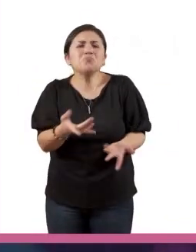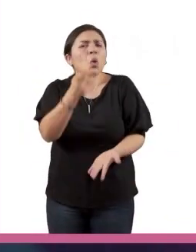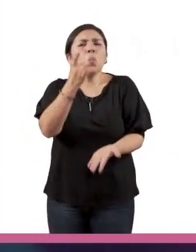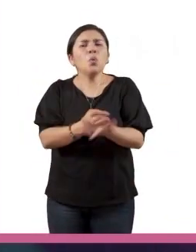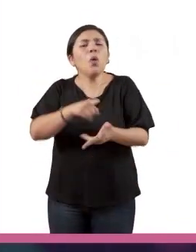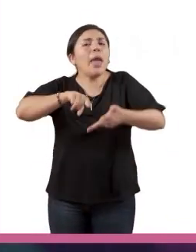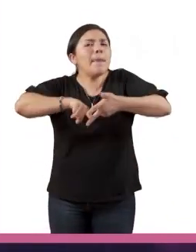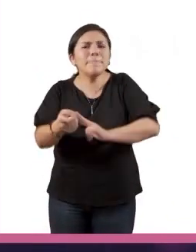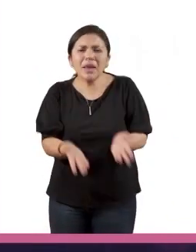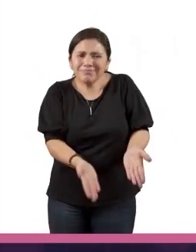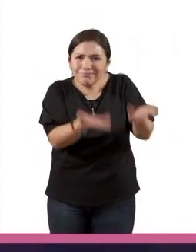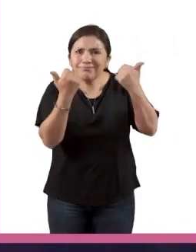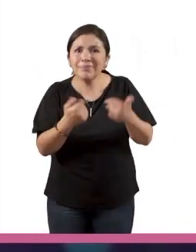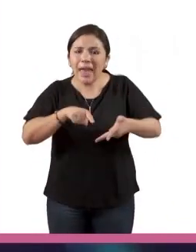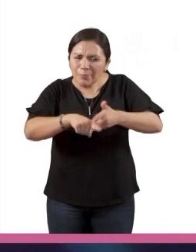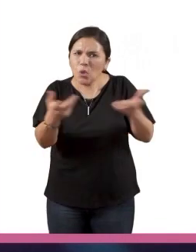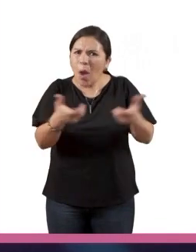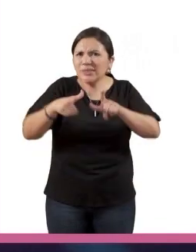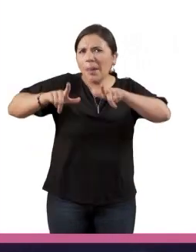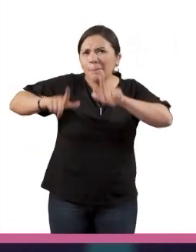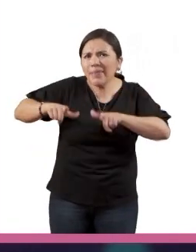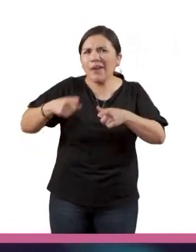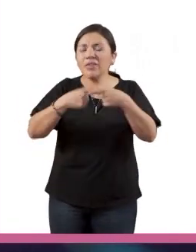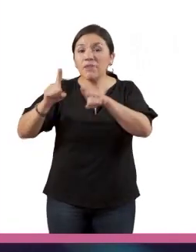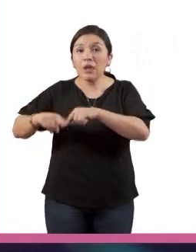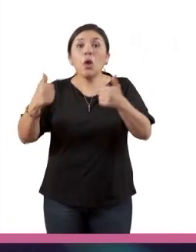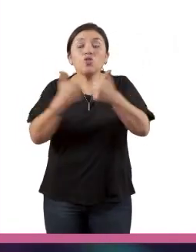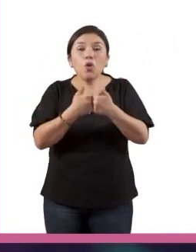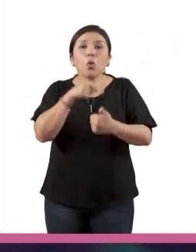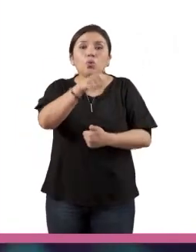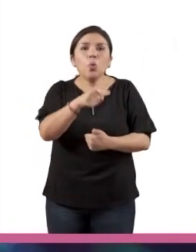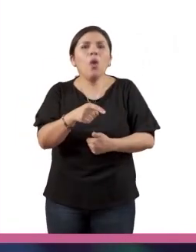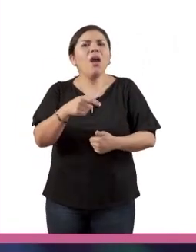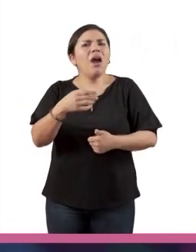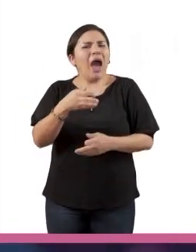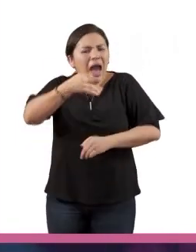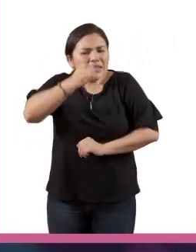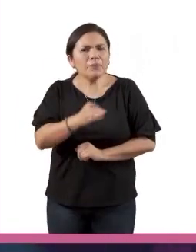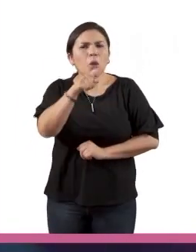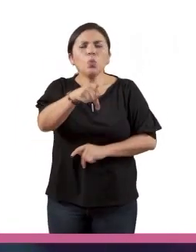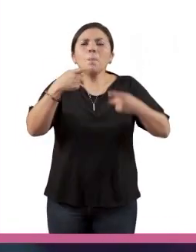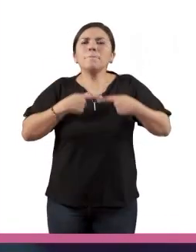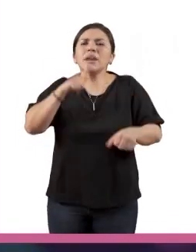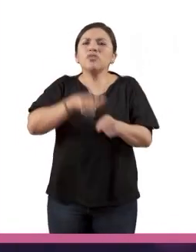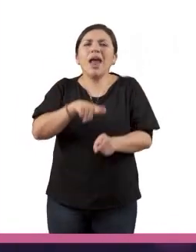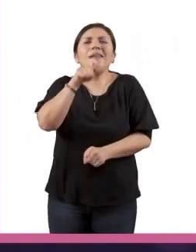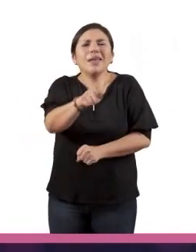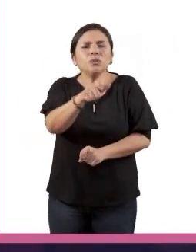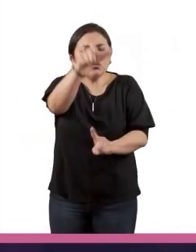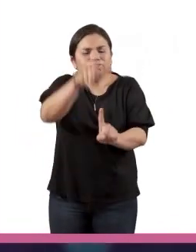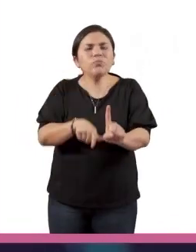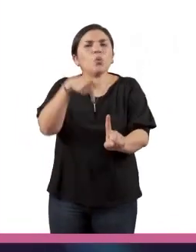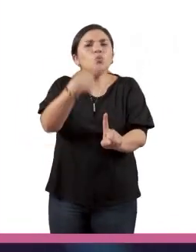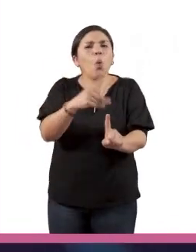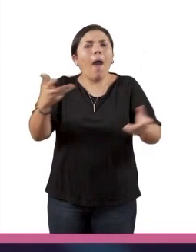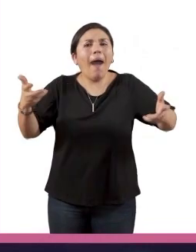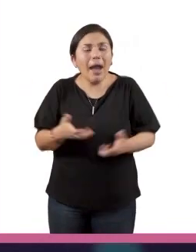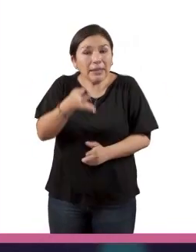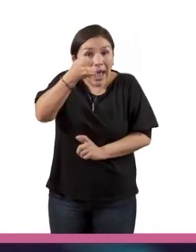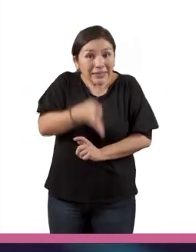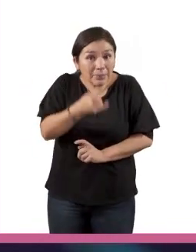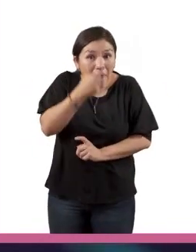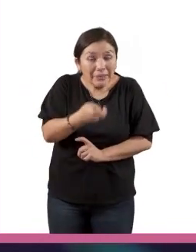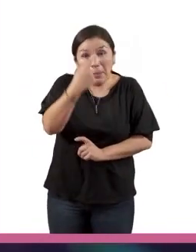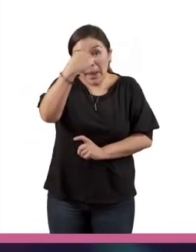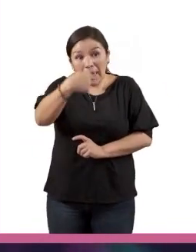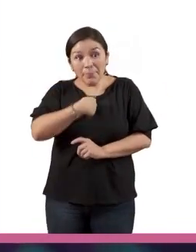sencillamente, empieza, crea contenido, atrévete a ser quien eres, atrévete a demostrar también cómo eres. Entonces eso